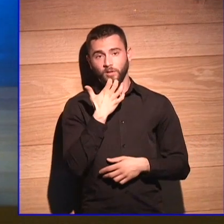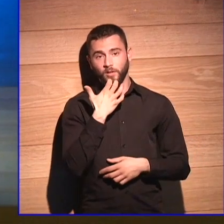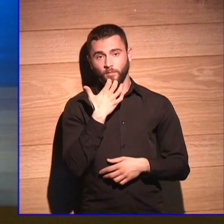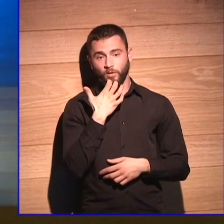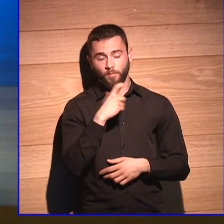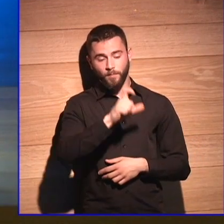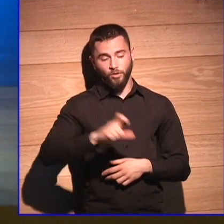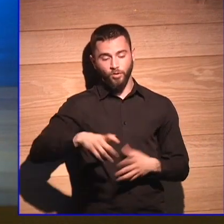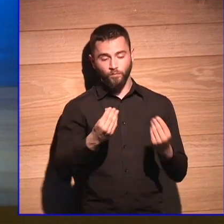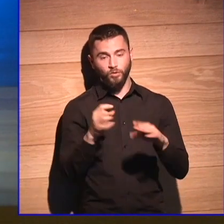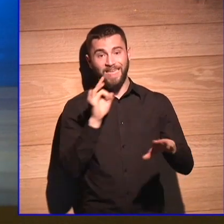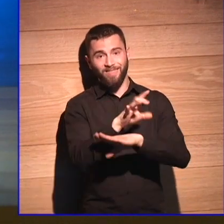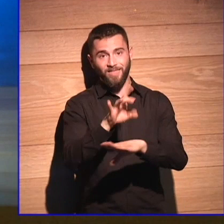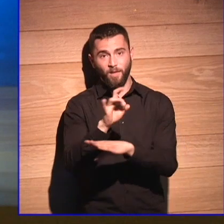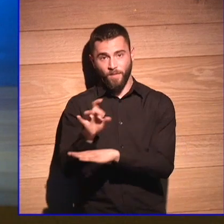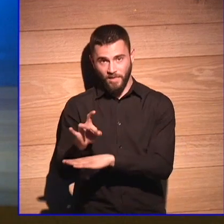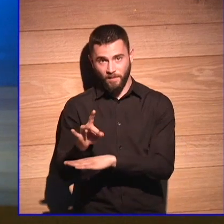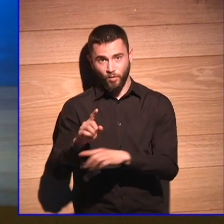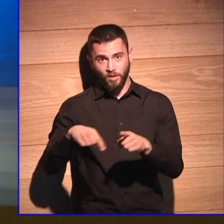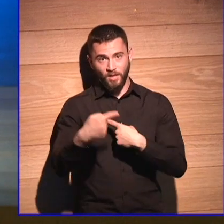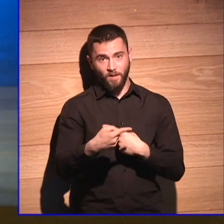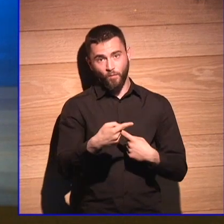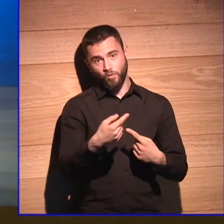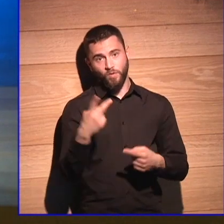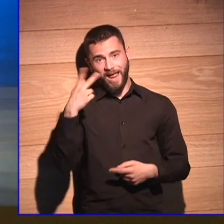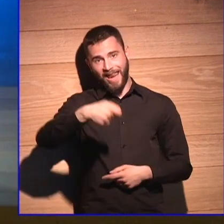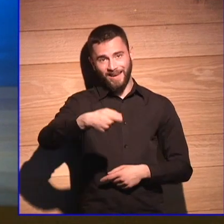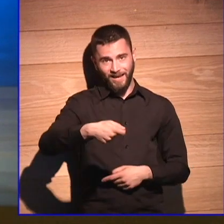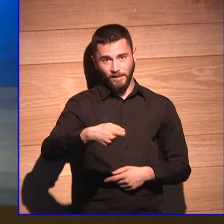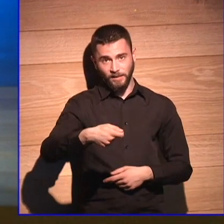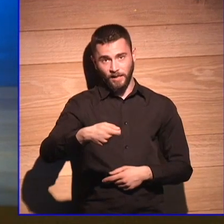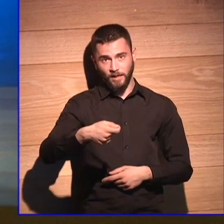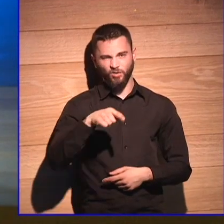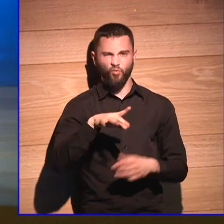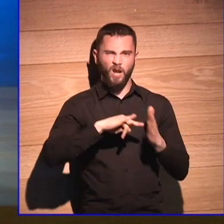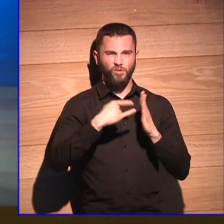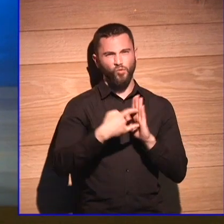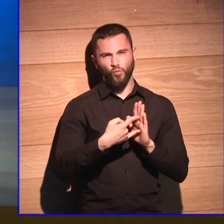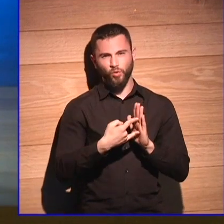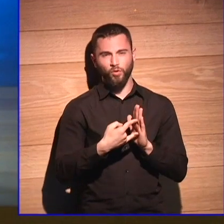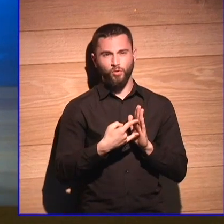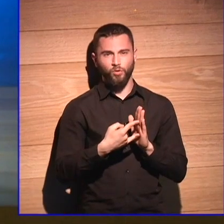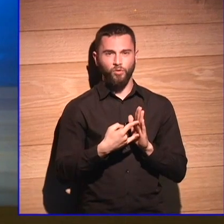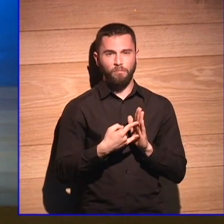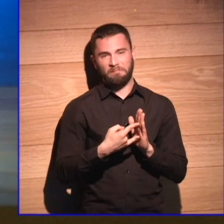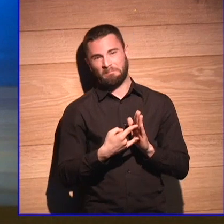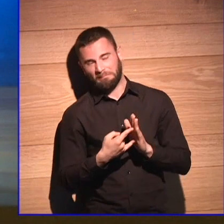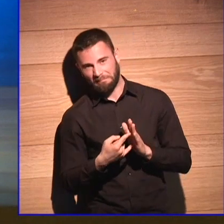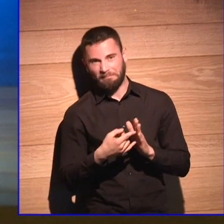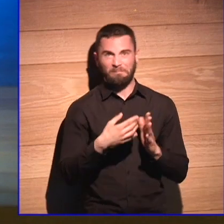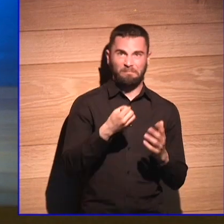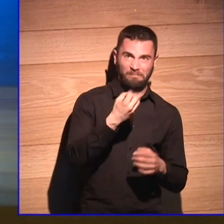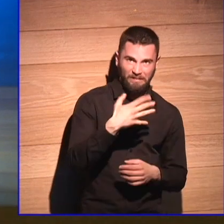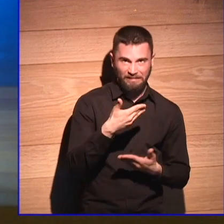despedimos a más gente y les aplicamos una renta social. Yo creo que esto es una solución paliativa, pero que no me